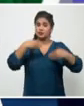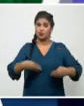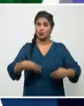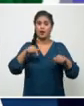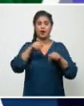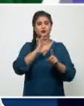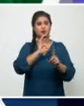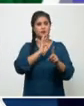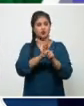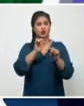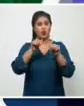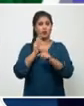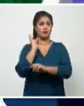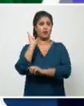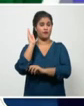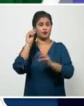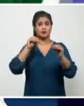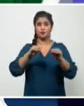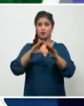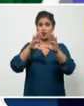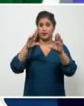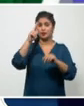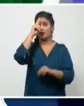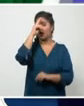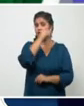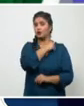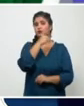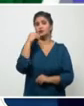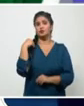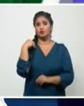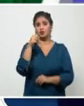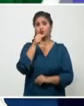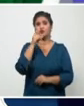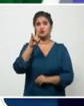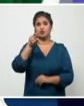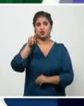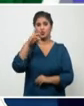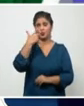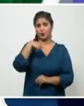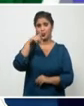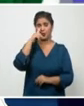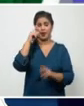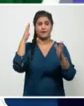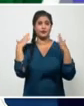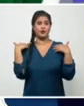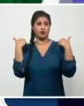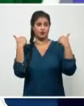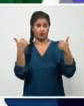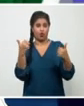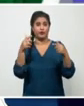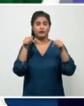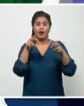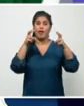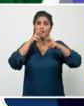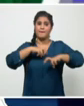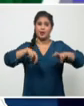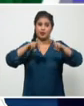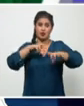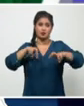informe en la conferencia de hoy el doctor Francisco Durán García, director nacional de epidemiología. La situación